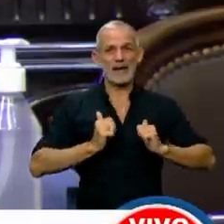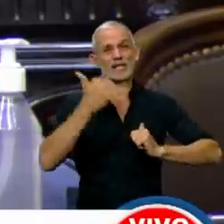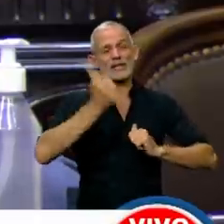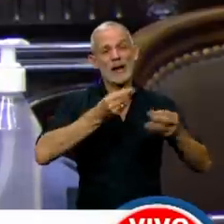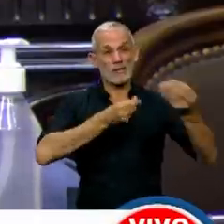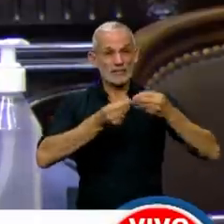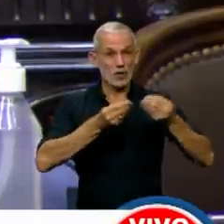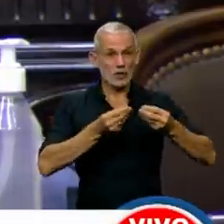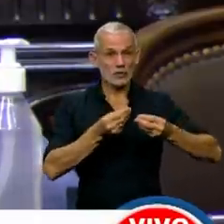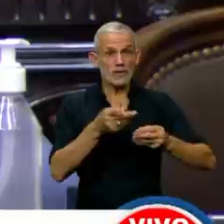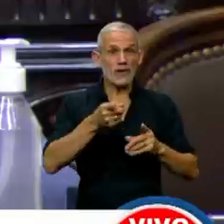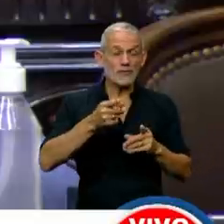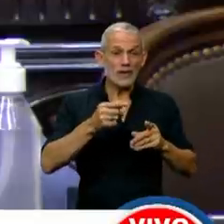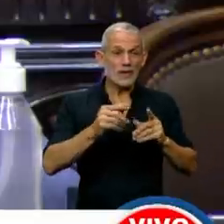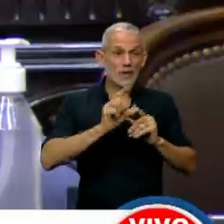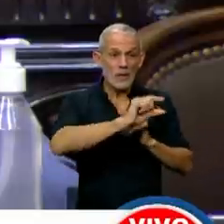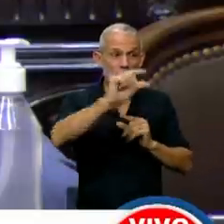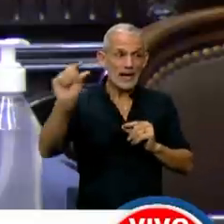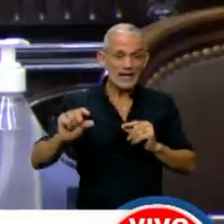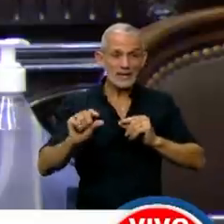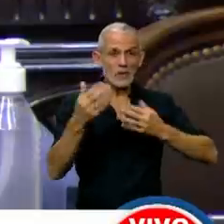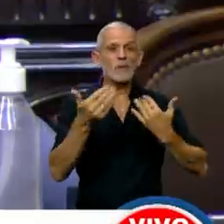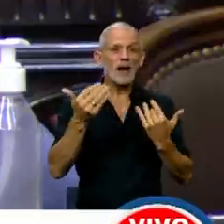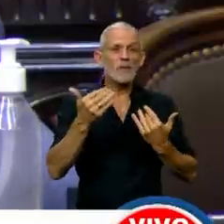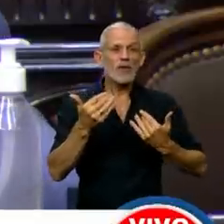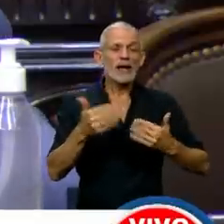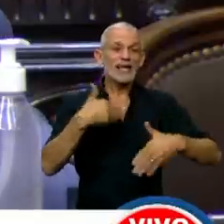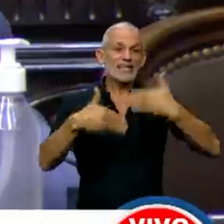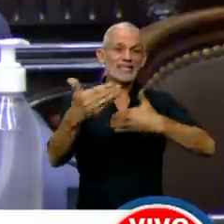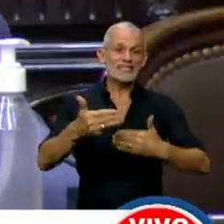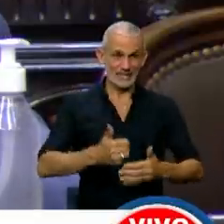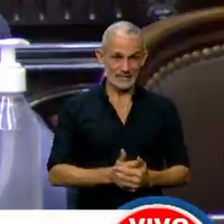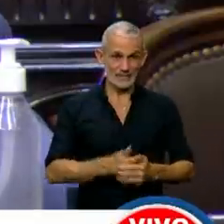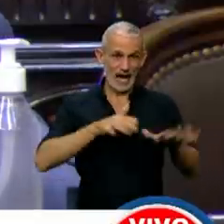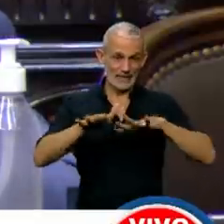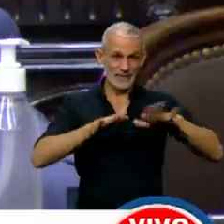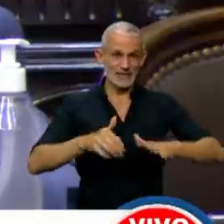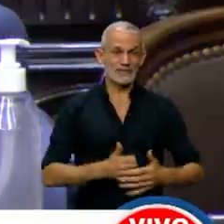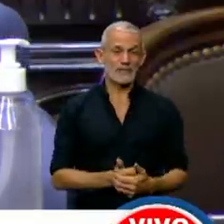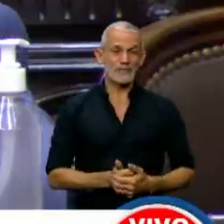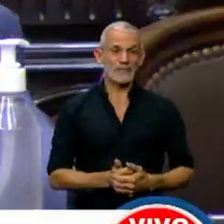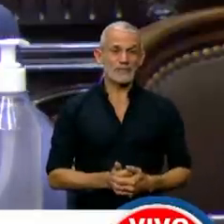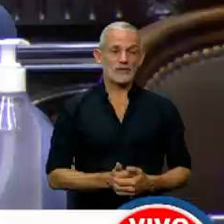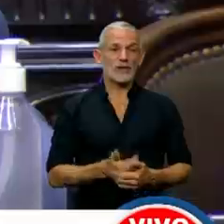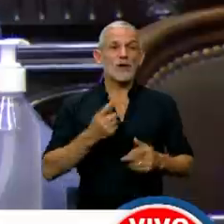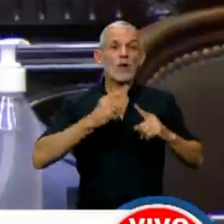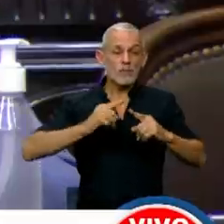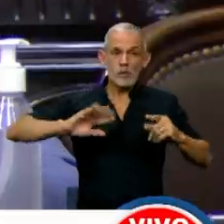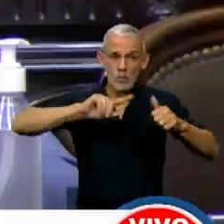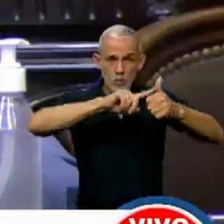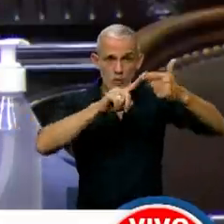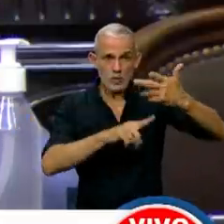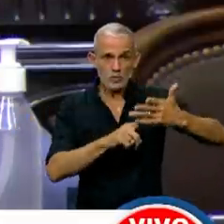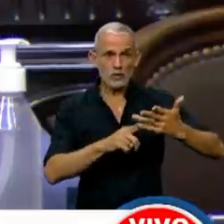presupuestos activos y líneas de financiamiento para poder decir seguir desarrollando sus actividades por todo esto señor